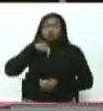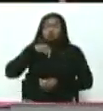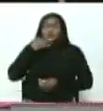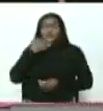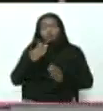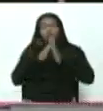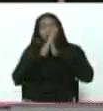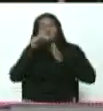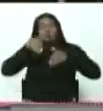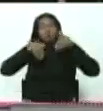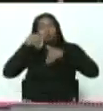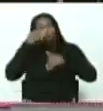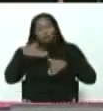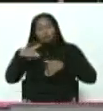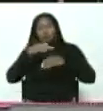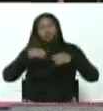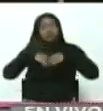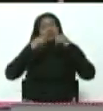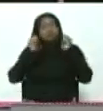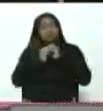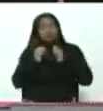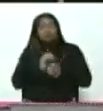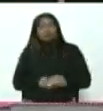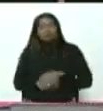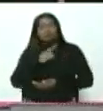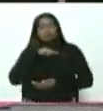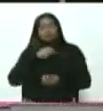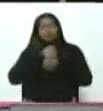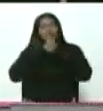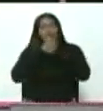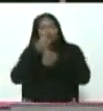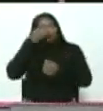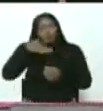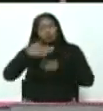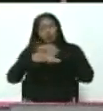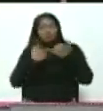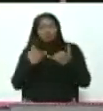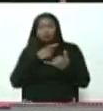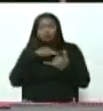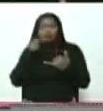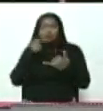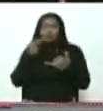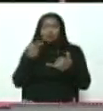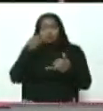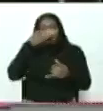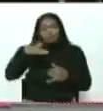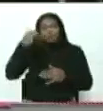pedimos el voto al pueblo de Anzoátegui, a nuestro amado pueblo de Anzoátegui, que decimos que es un pueblo